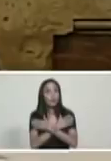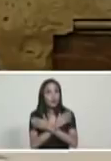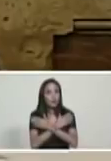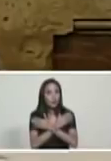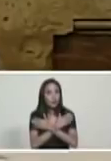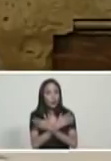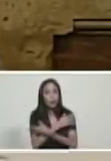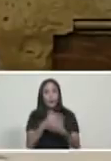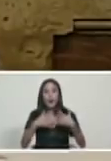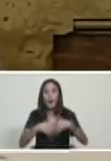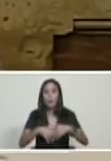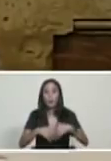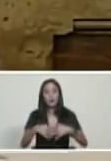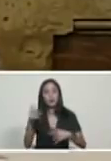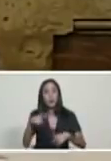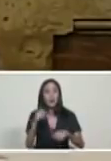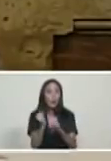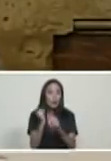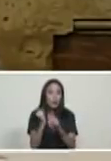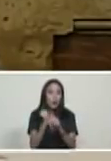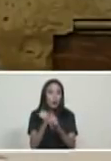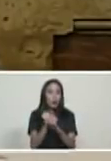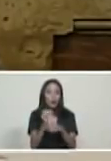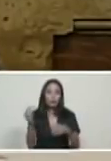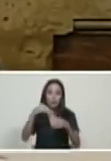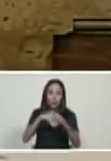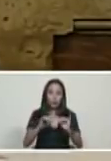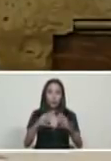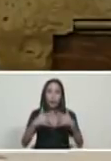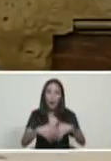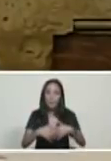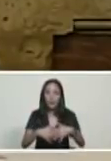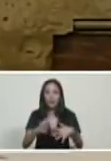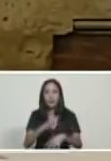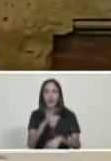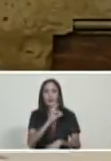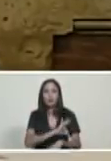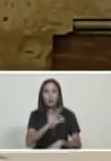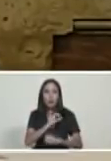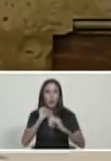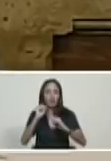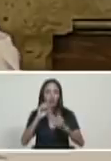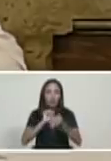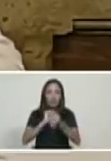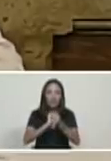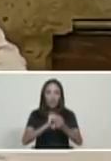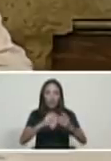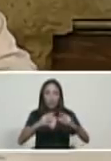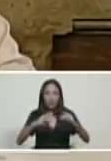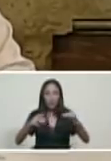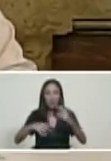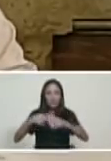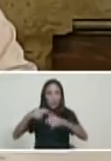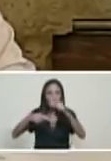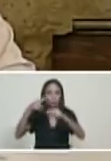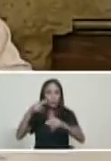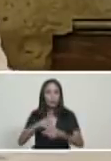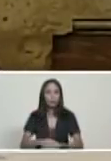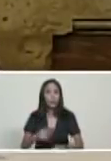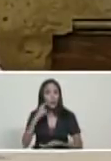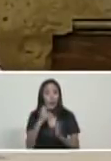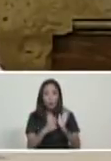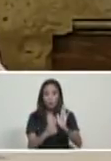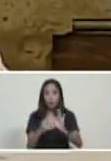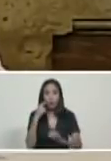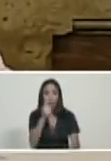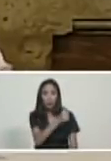Felicitaciones a la clase obrera de la Corporación Socialista del Cemento. Y así espero que se manifiesten, ministro